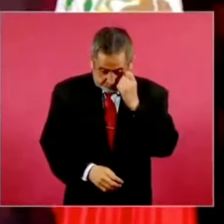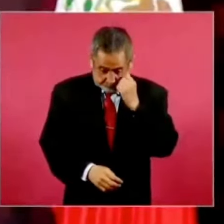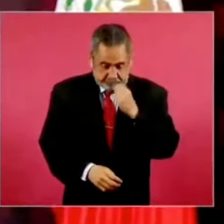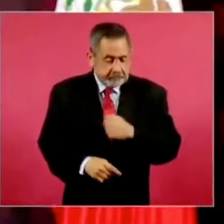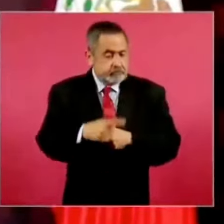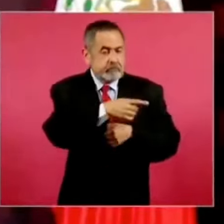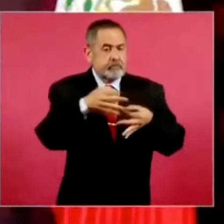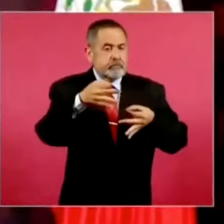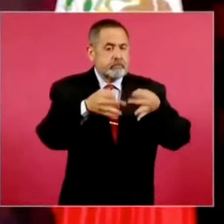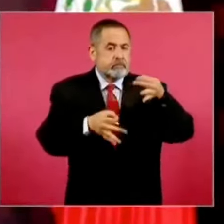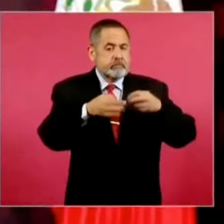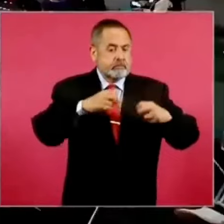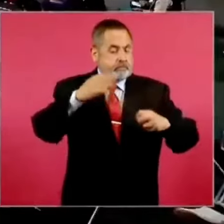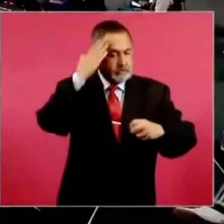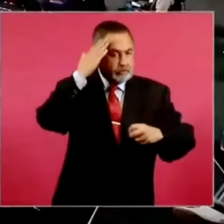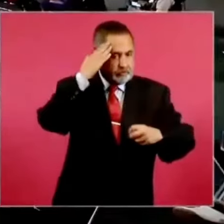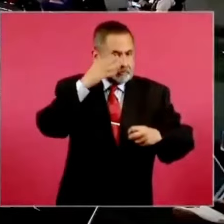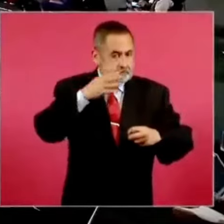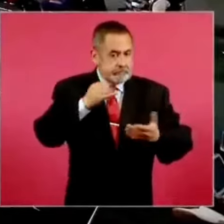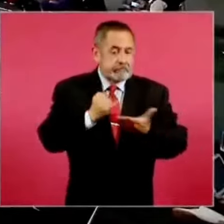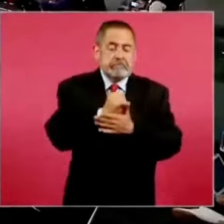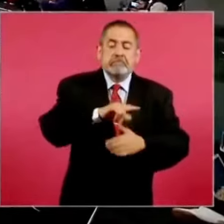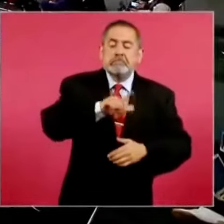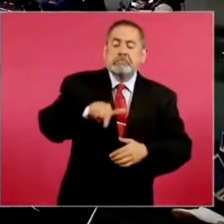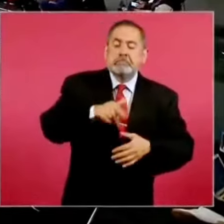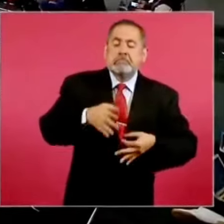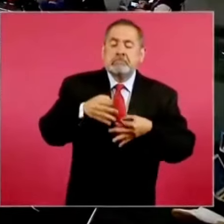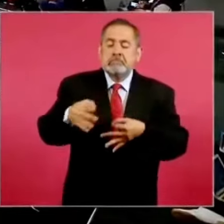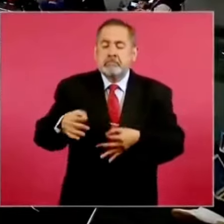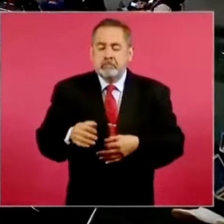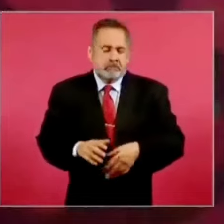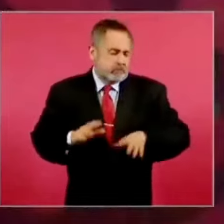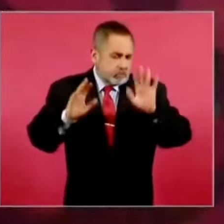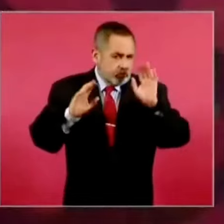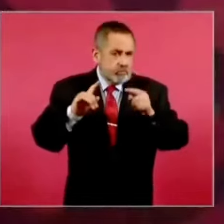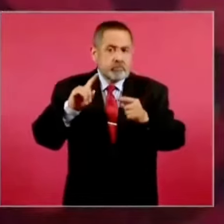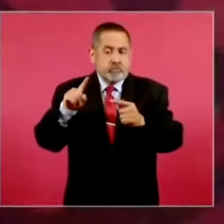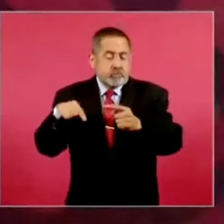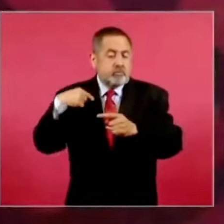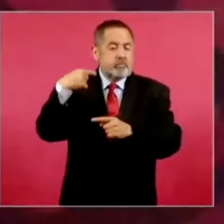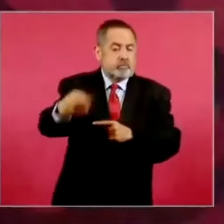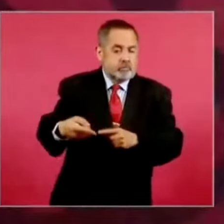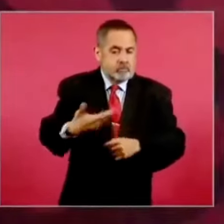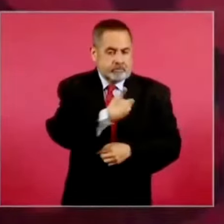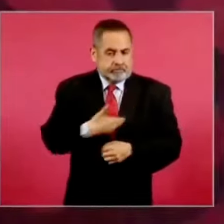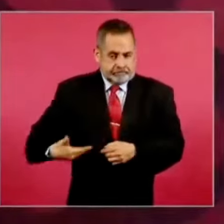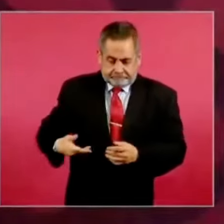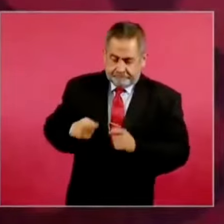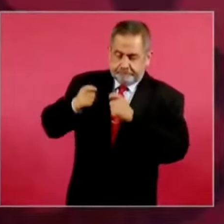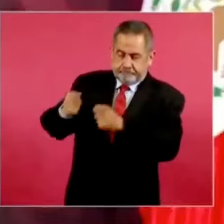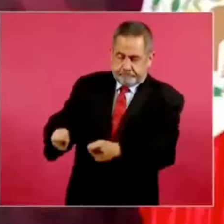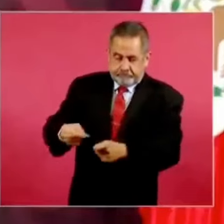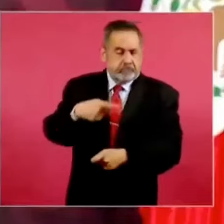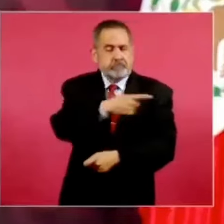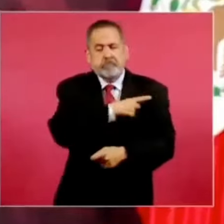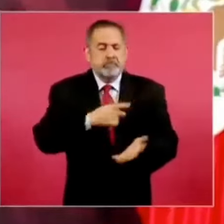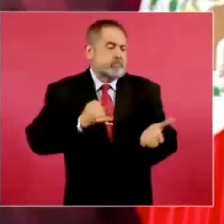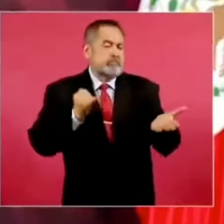magistrados en resolver, o en el próximo gobierno, pero se tiene que resolver.